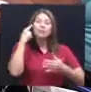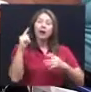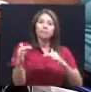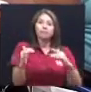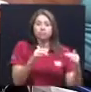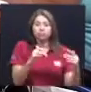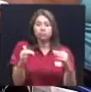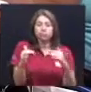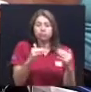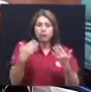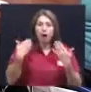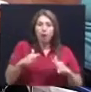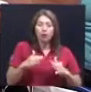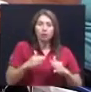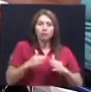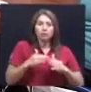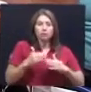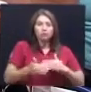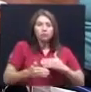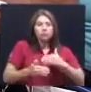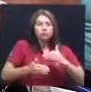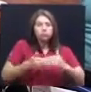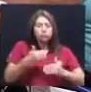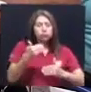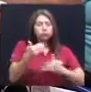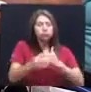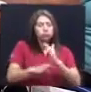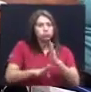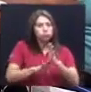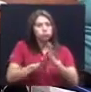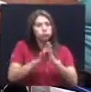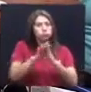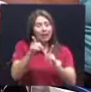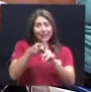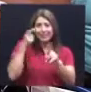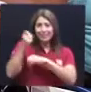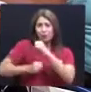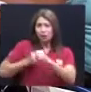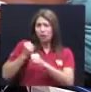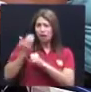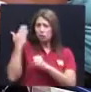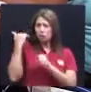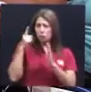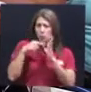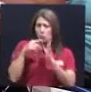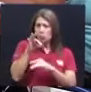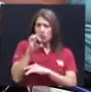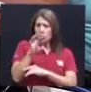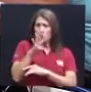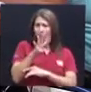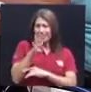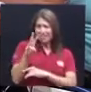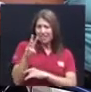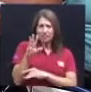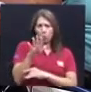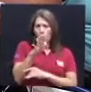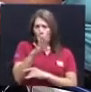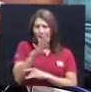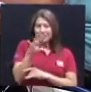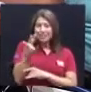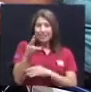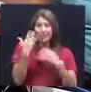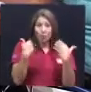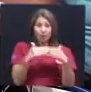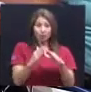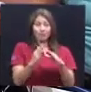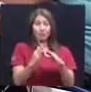que que ha ido creciendo ha ido creciendo verdad de desde los años 46 47 con la creación del estado de Israel